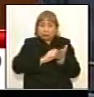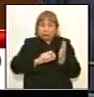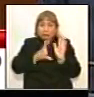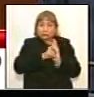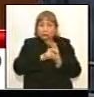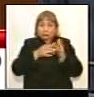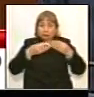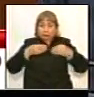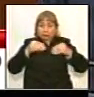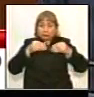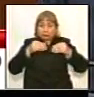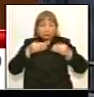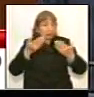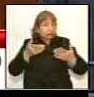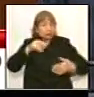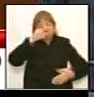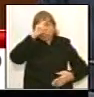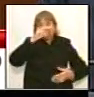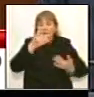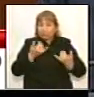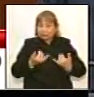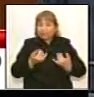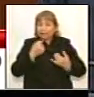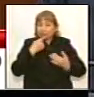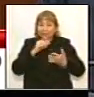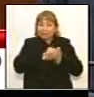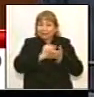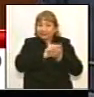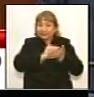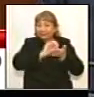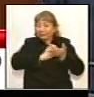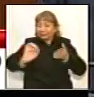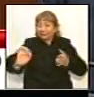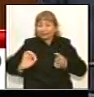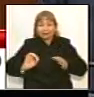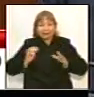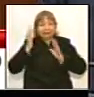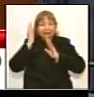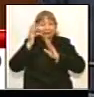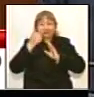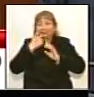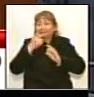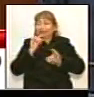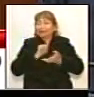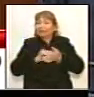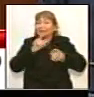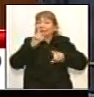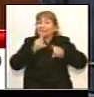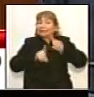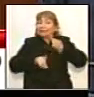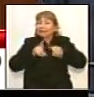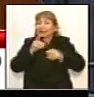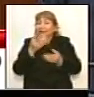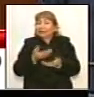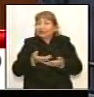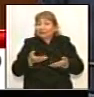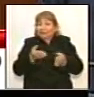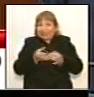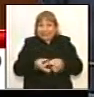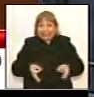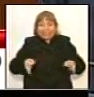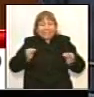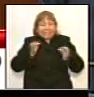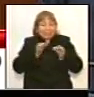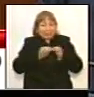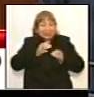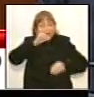plástico importante para el país, ahora vamos a borrar ese mensaje a la nación que le hemos dado de que en algunas cosas que son importantes para todo